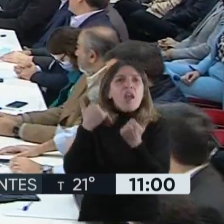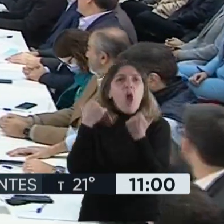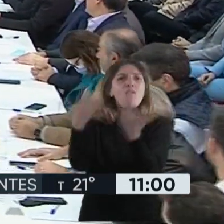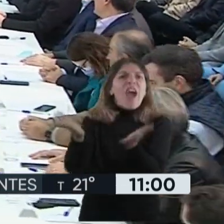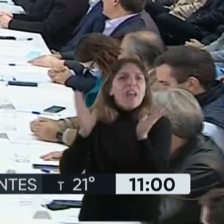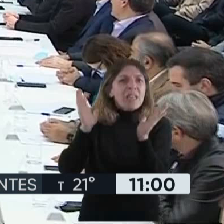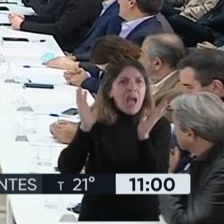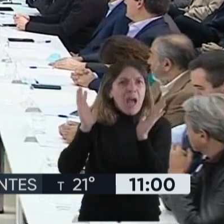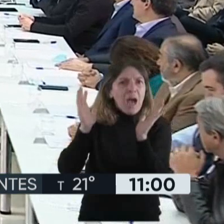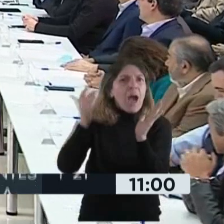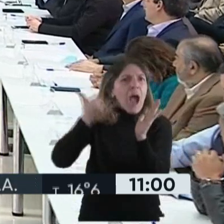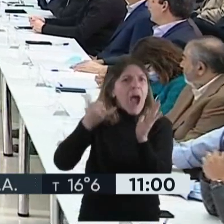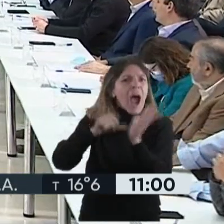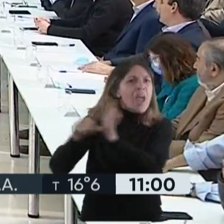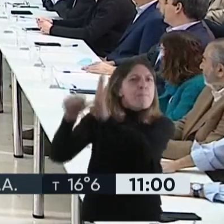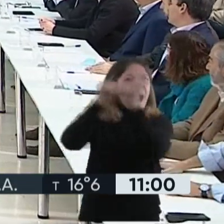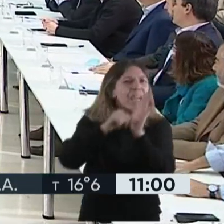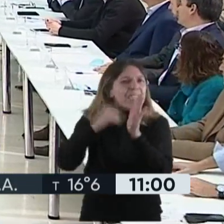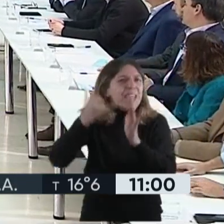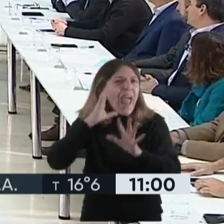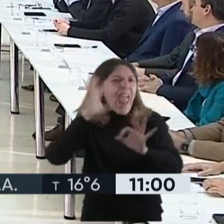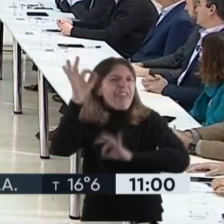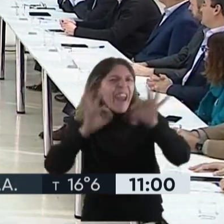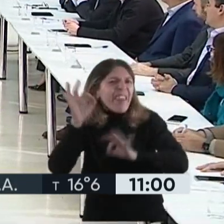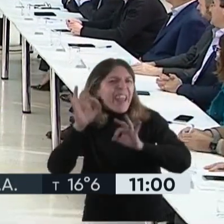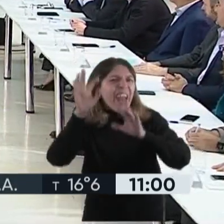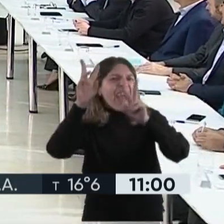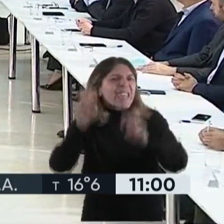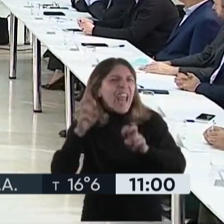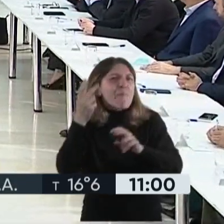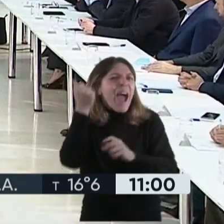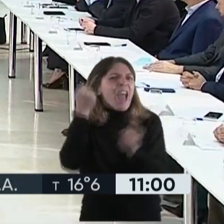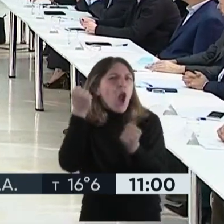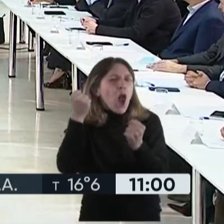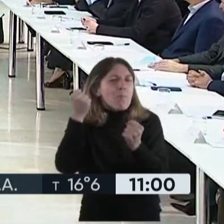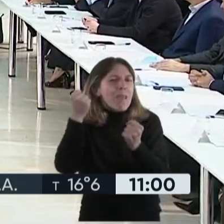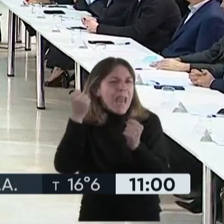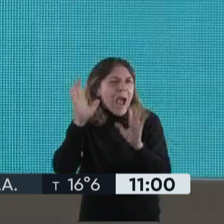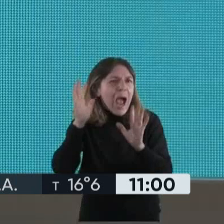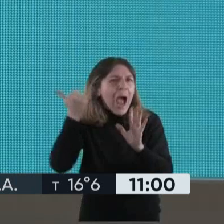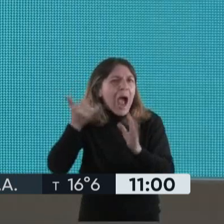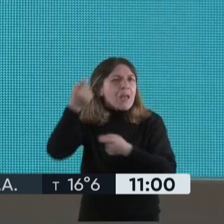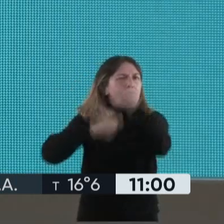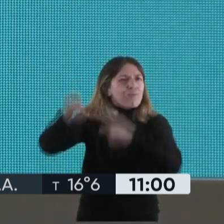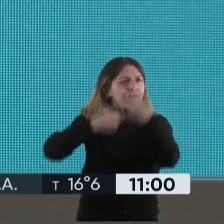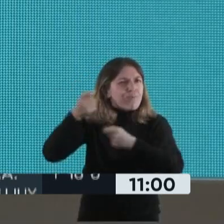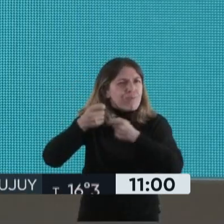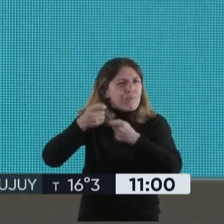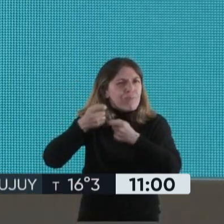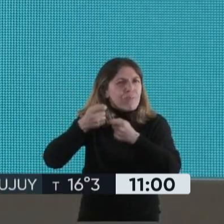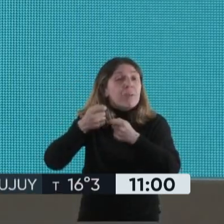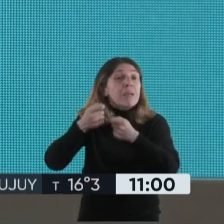tienen una importancia clave estratégica en el funcionamiento de la economía global. Y en ese sentido entra el